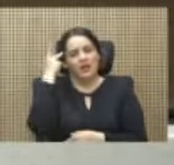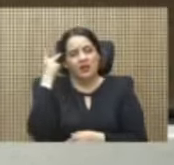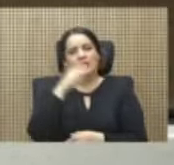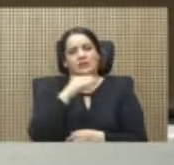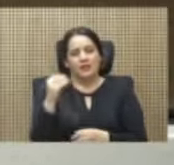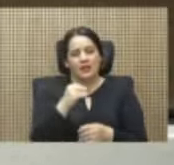nacional